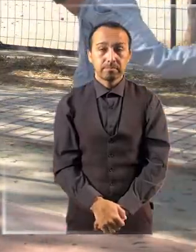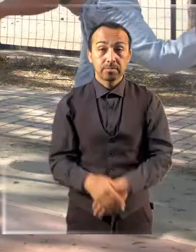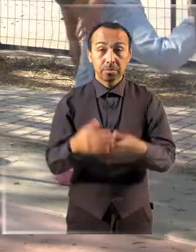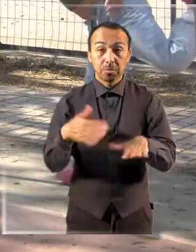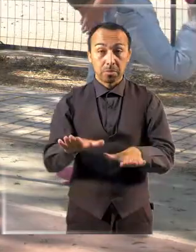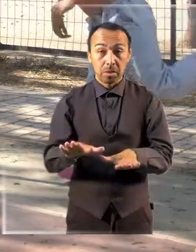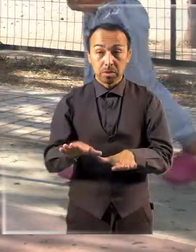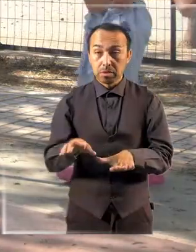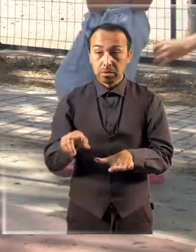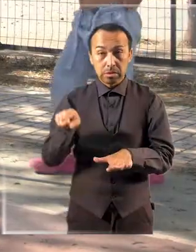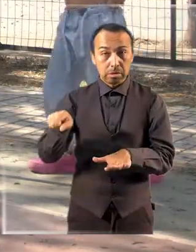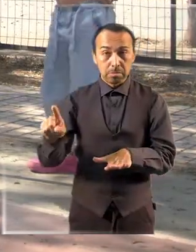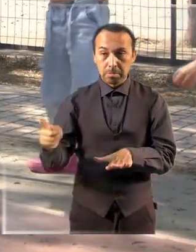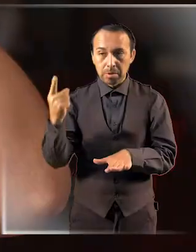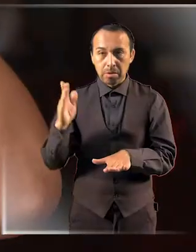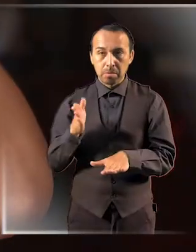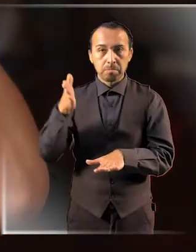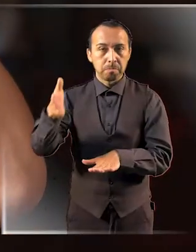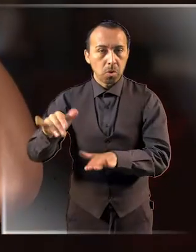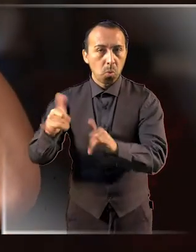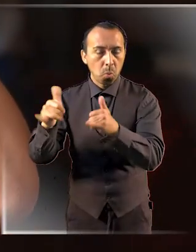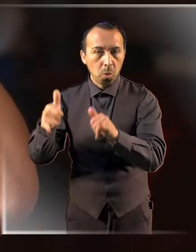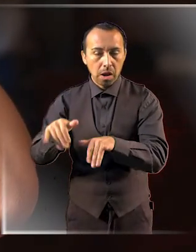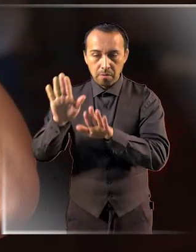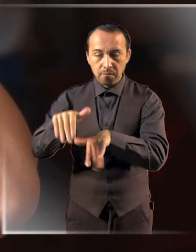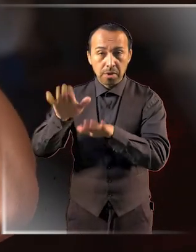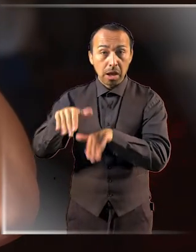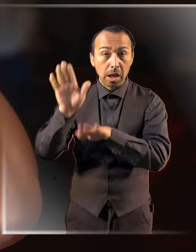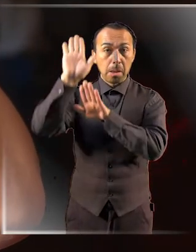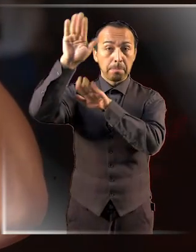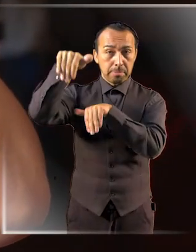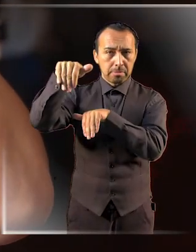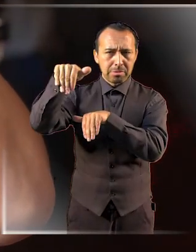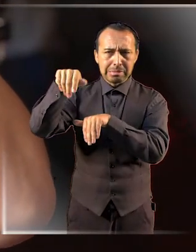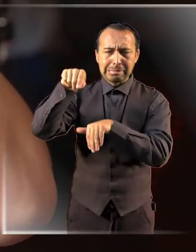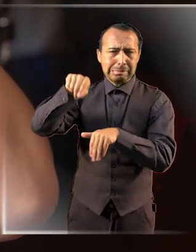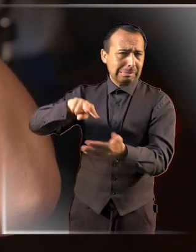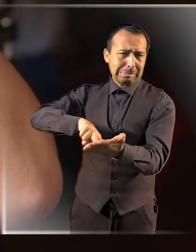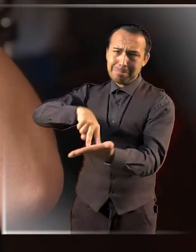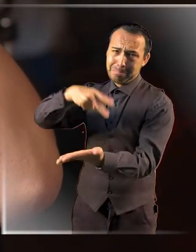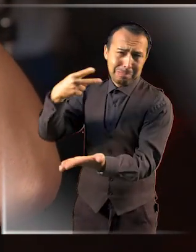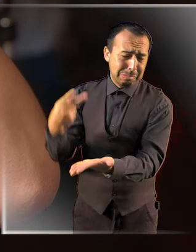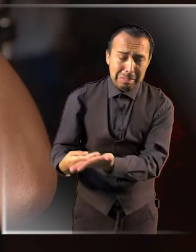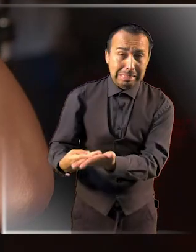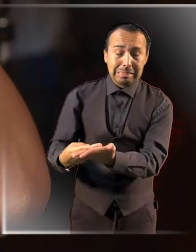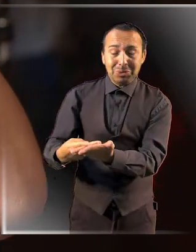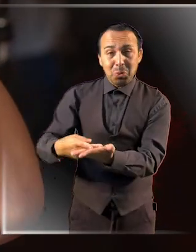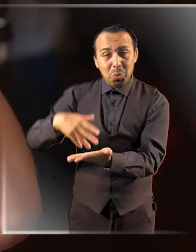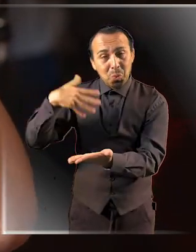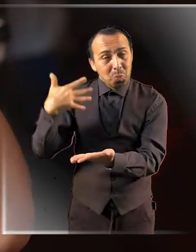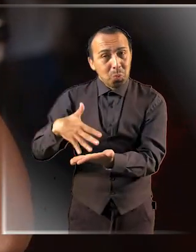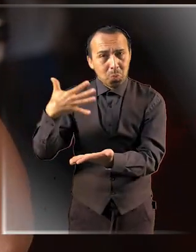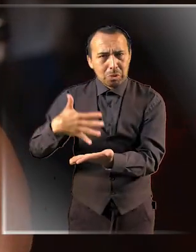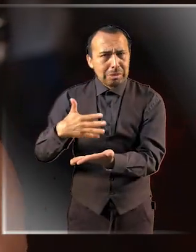Y ahora sí. Cuando fue a jugar básquetbol por primera vez, se sacó la mugre. Y la